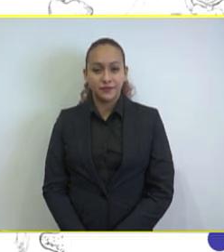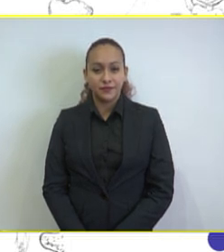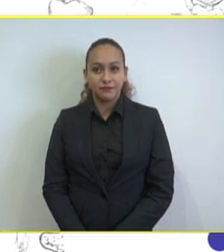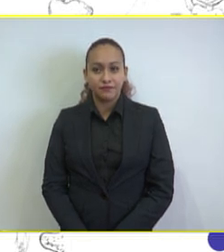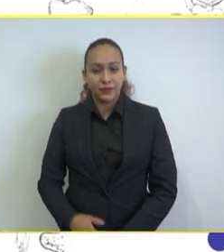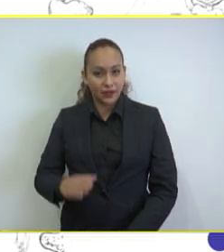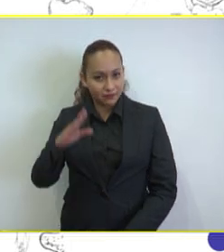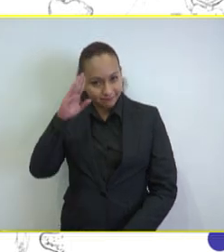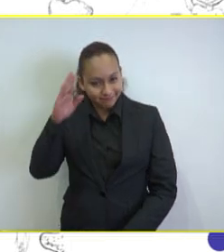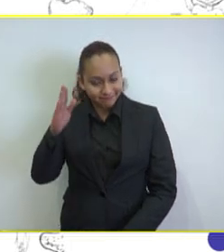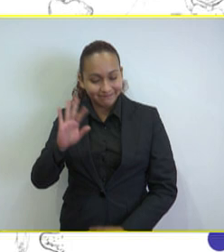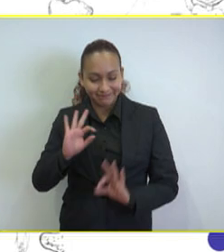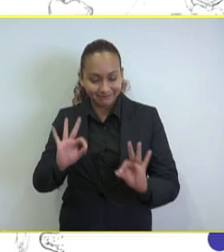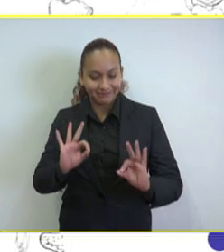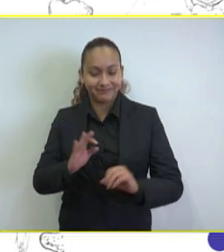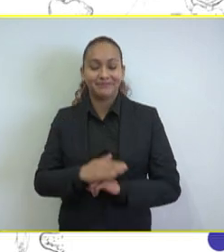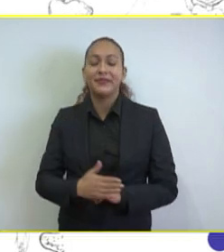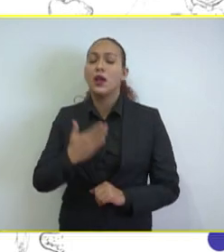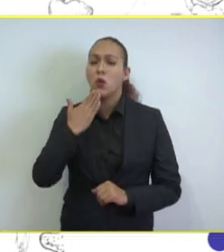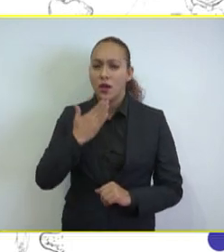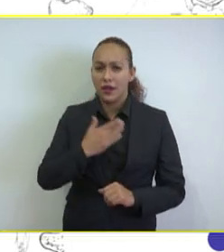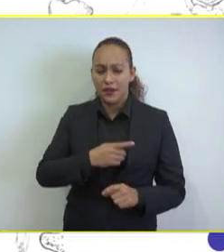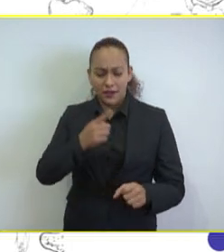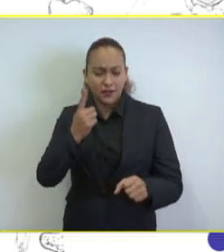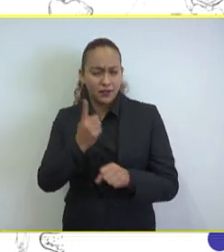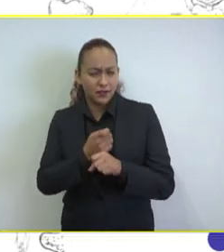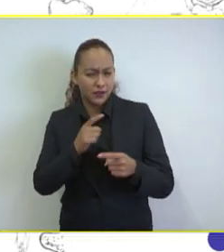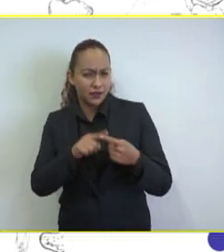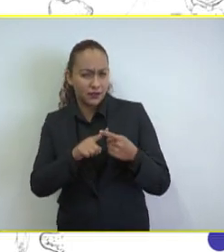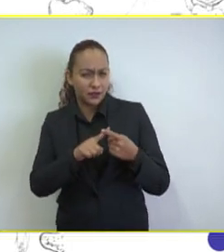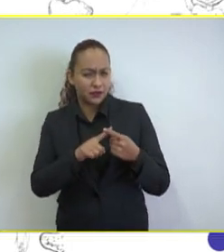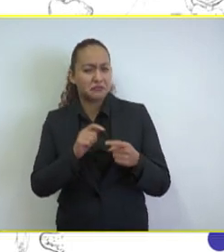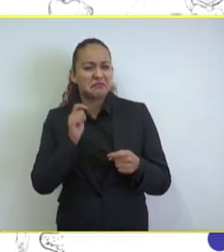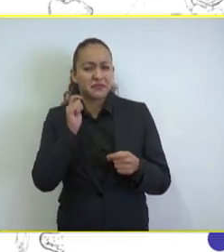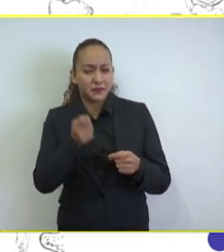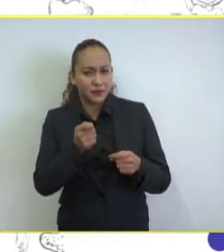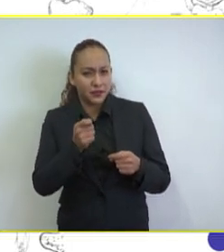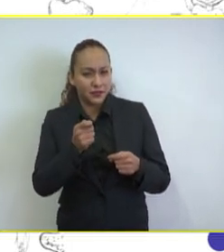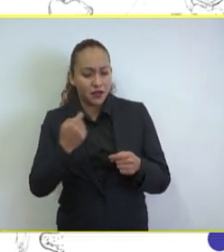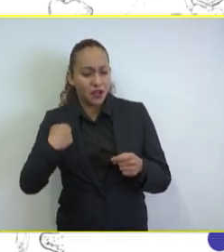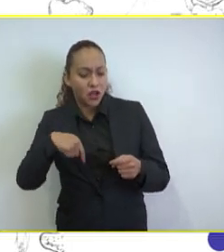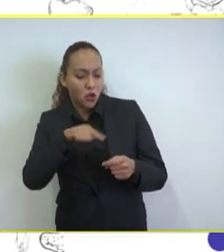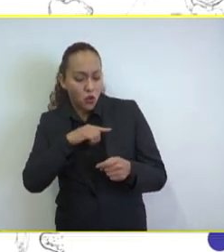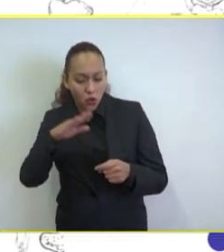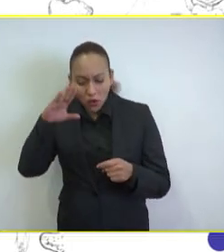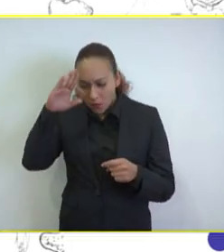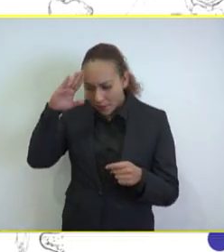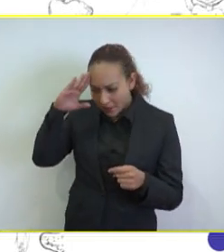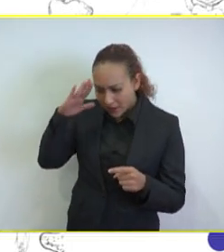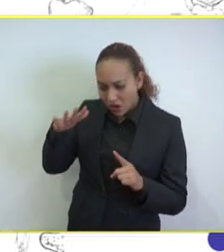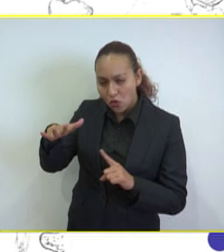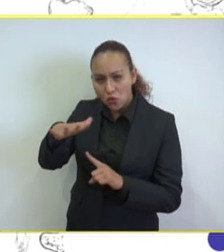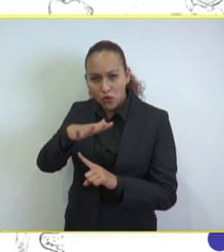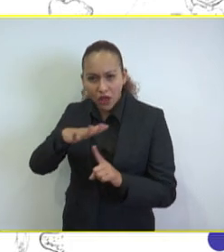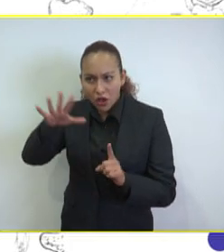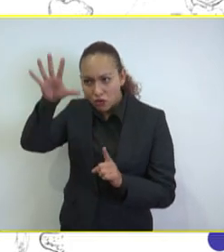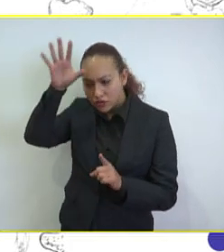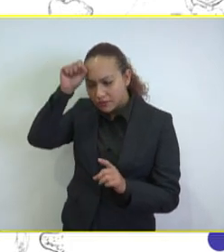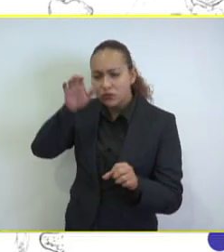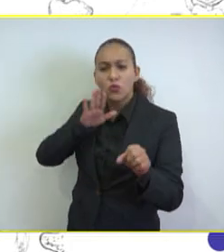Hola, allá. Bueno, el primer elemento es una narrativa en donde se busca dar contexto a los conceptos que se